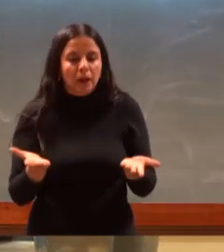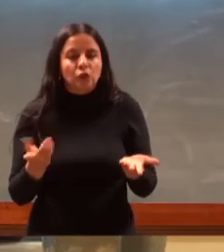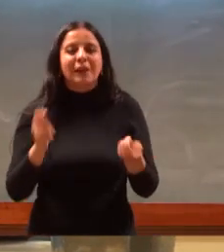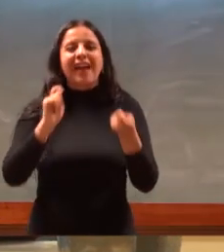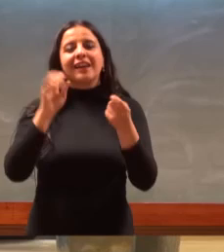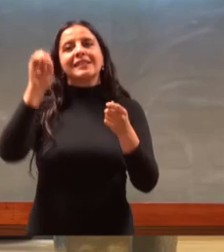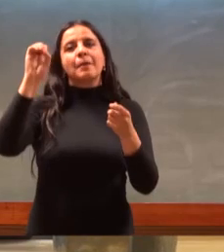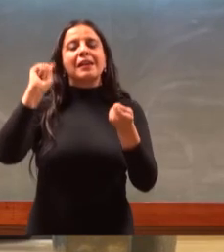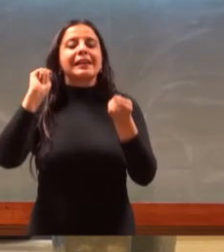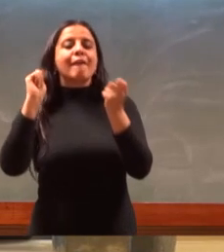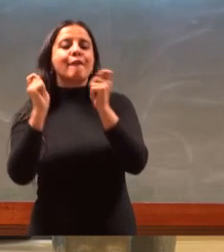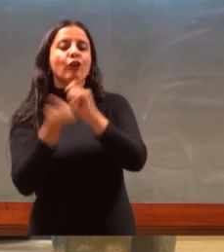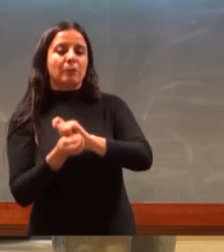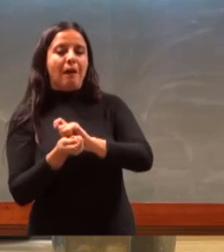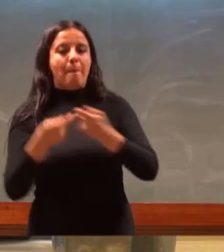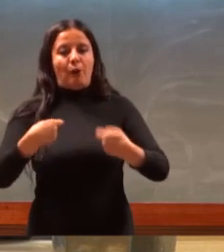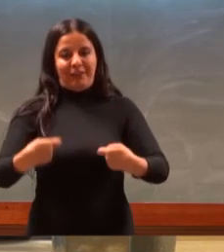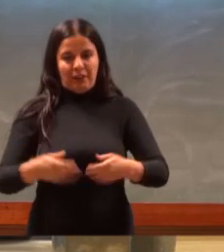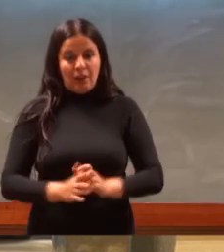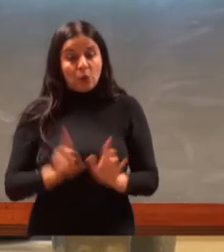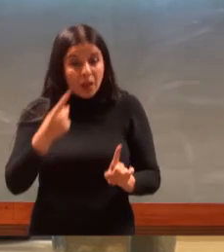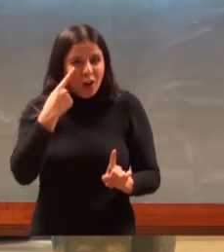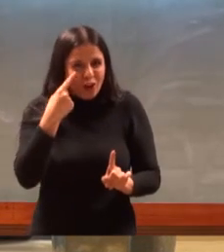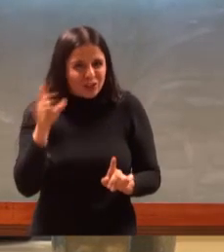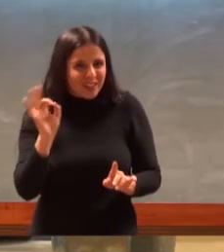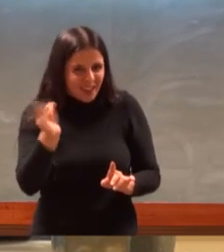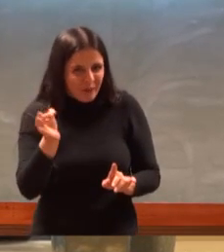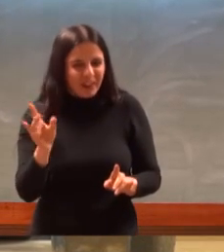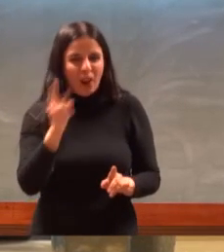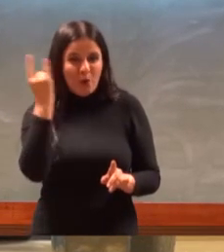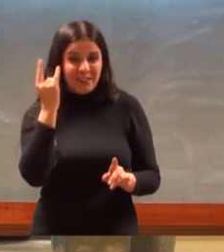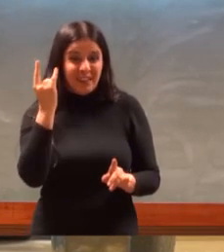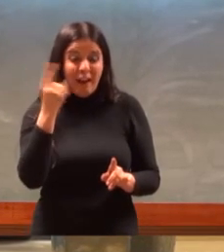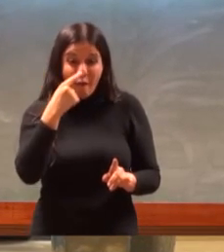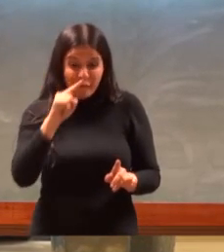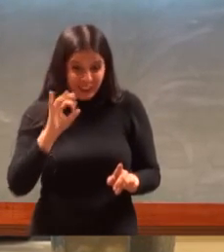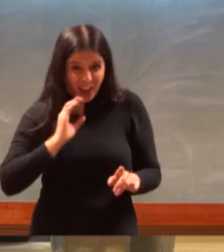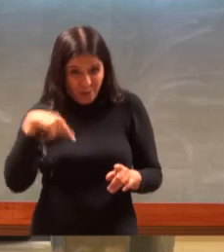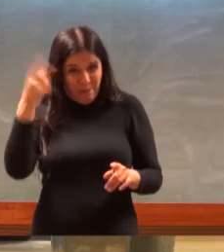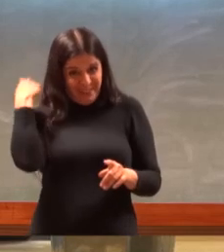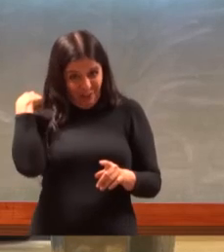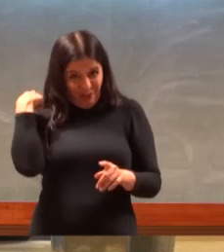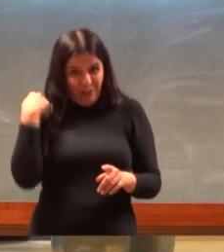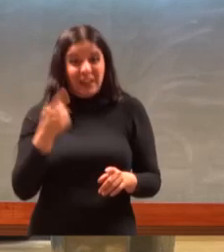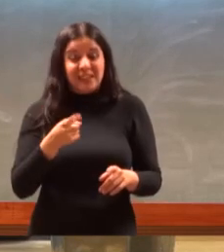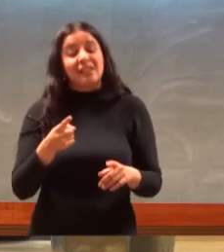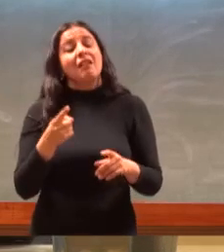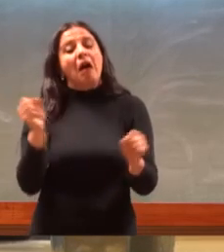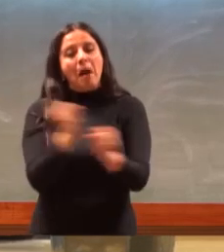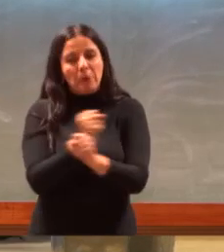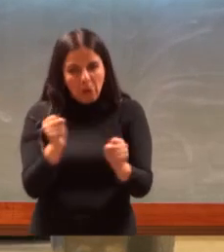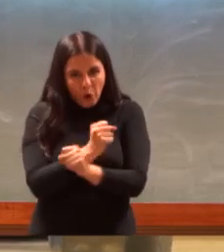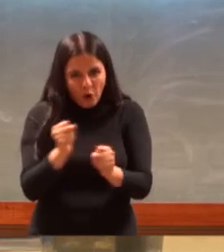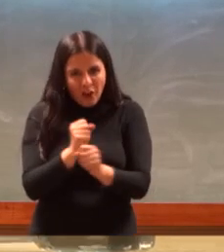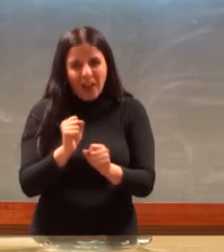política de lo que ustedes conocen que que sucedió a nivel de la universidad A fines del año pasado en la asamblea en la que se aprobó la reforma